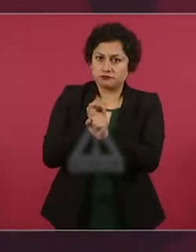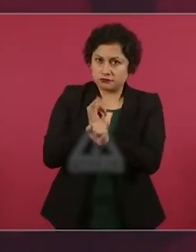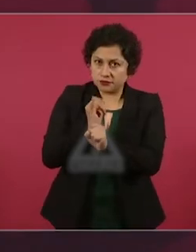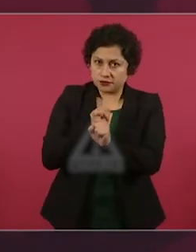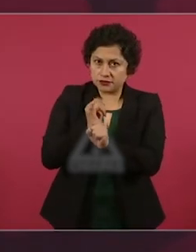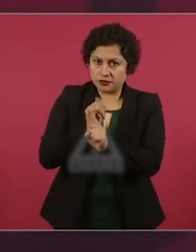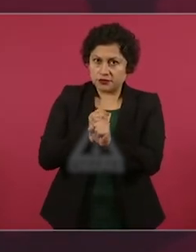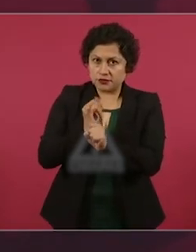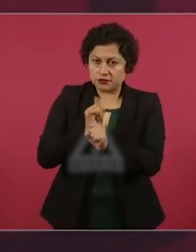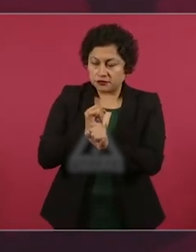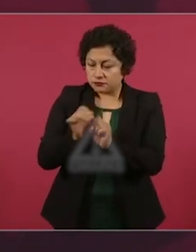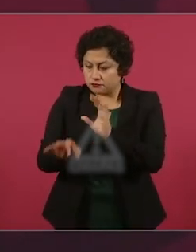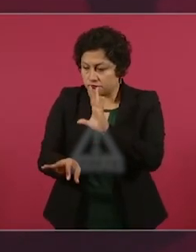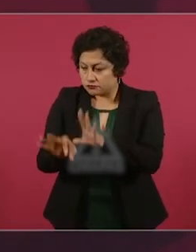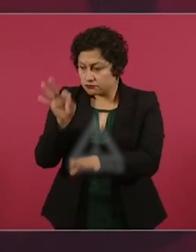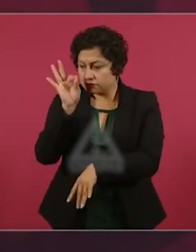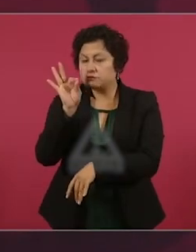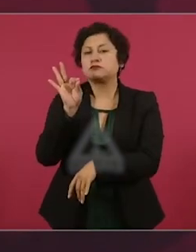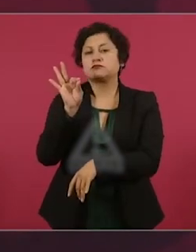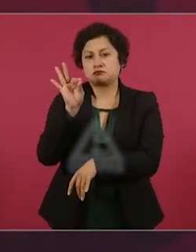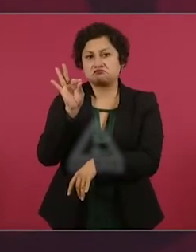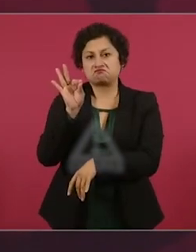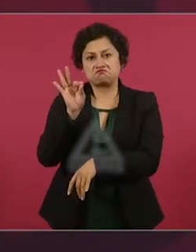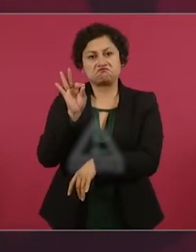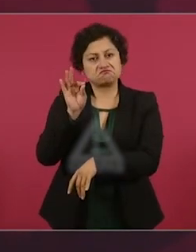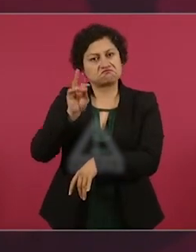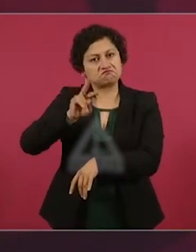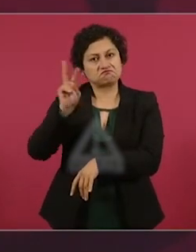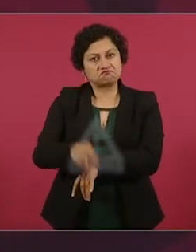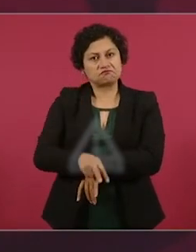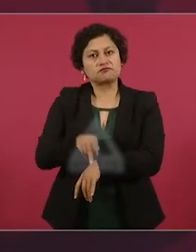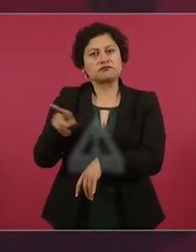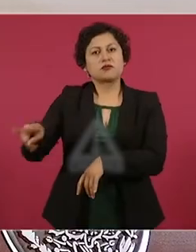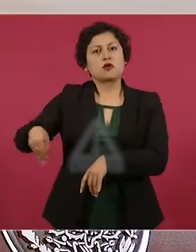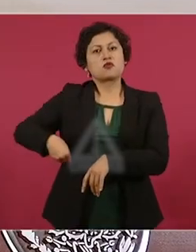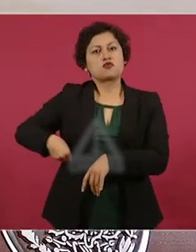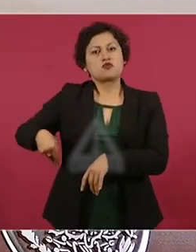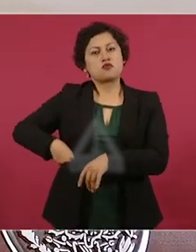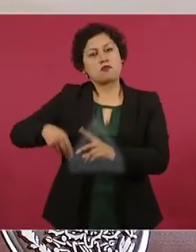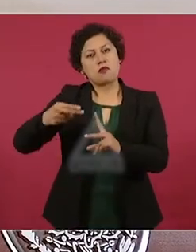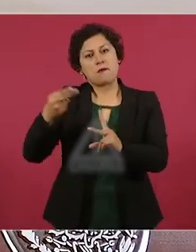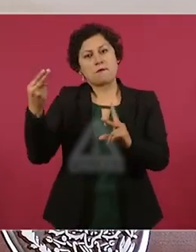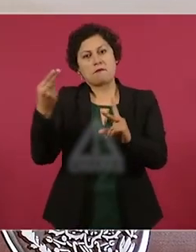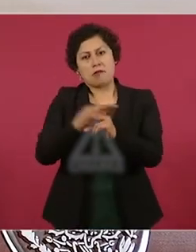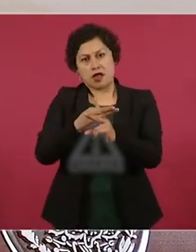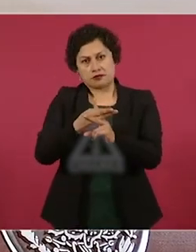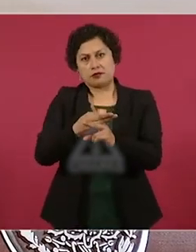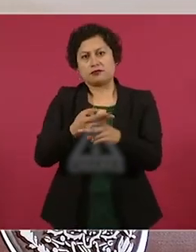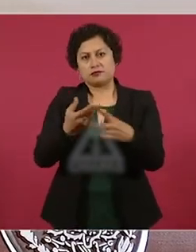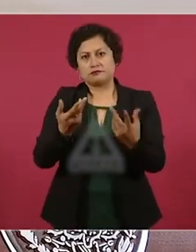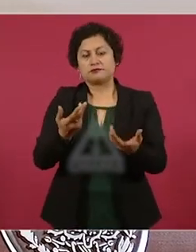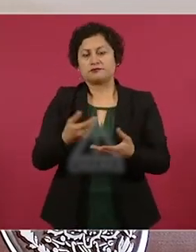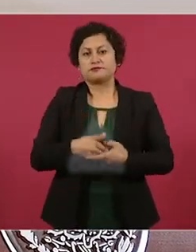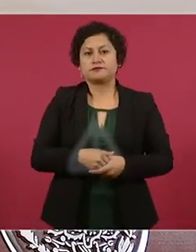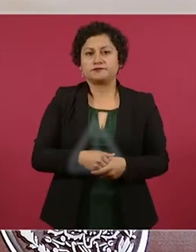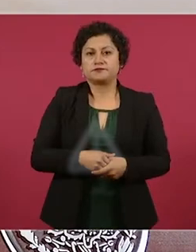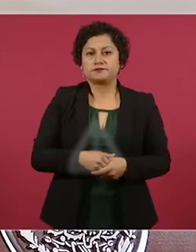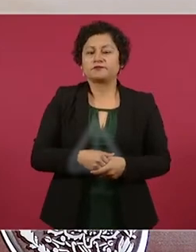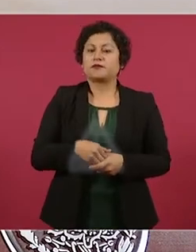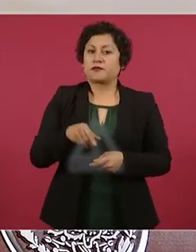se demostró que habían asesinado a estos encuestadores, por cierto, de